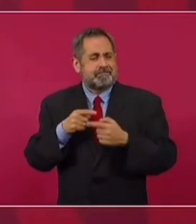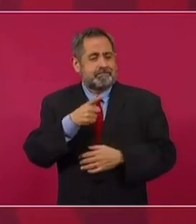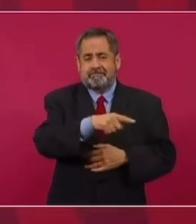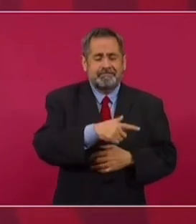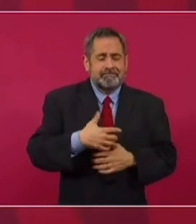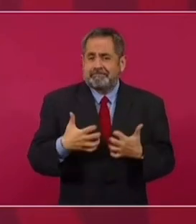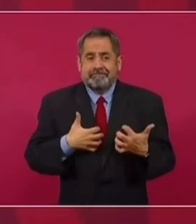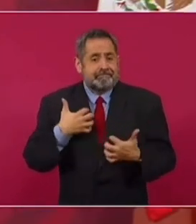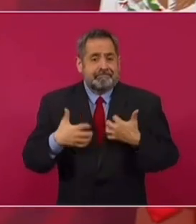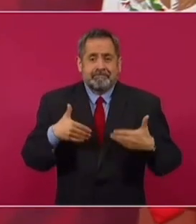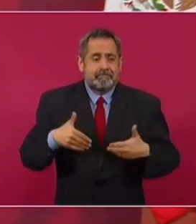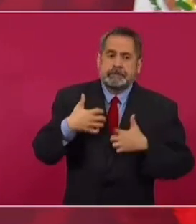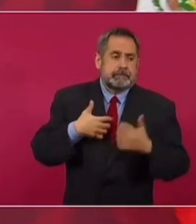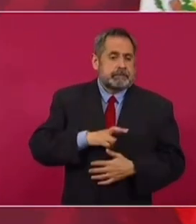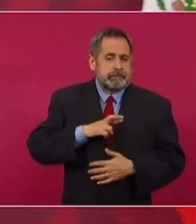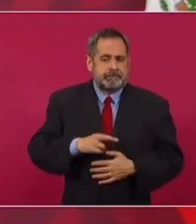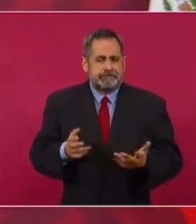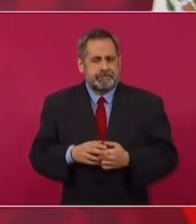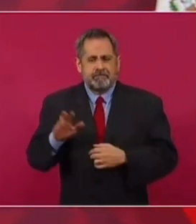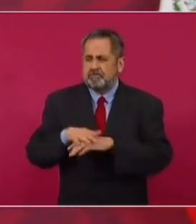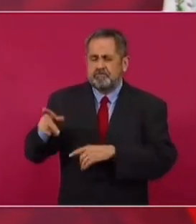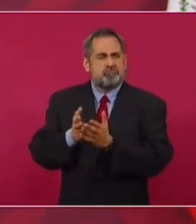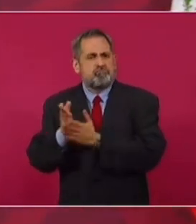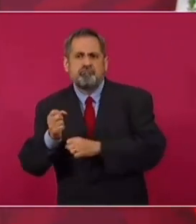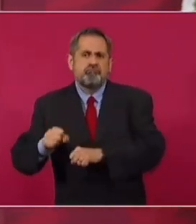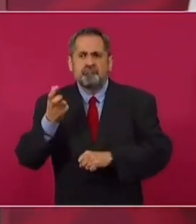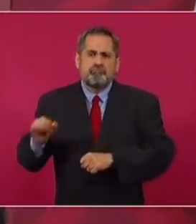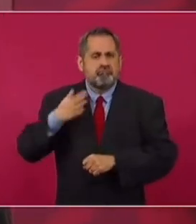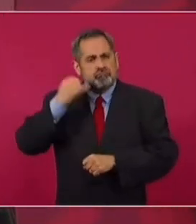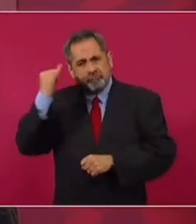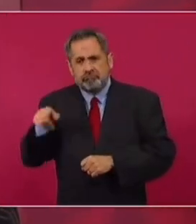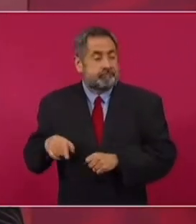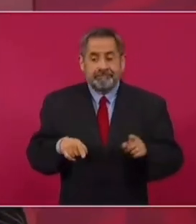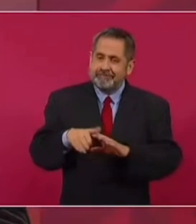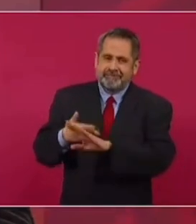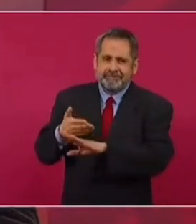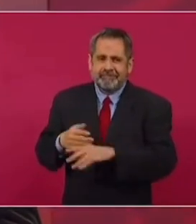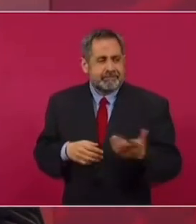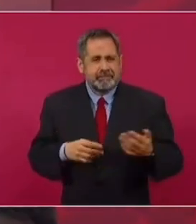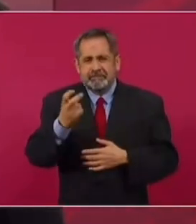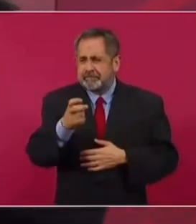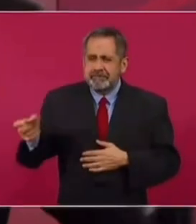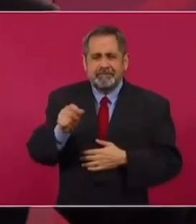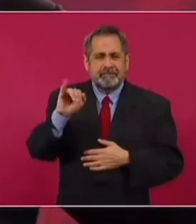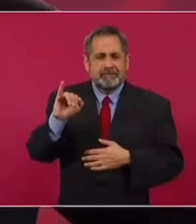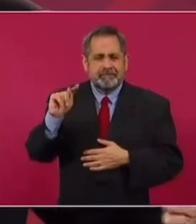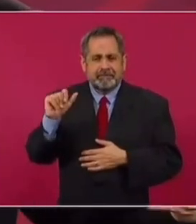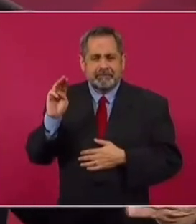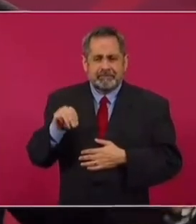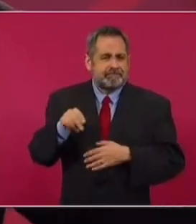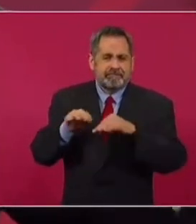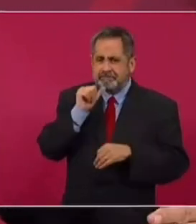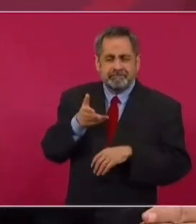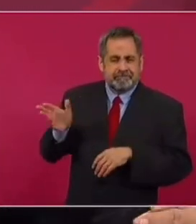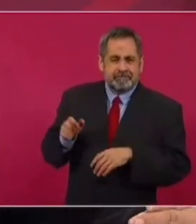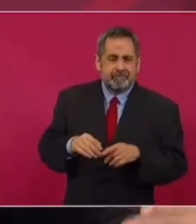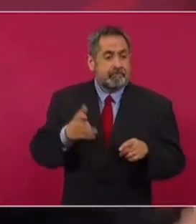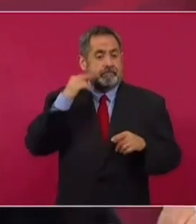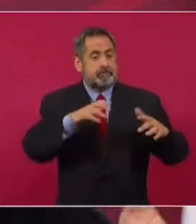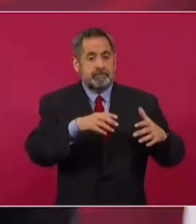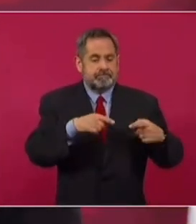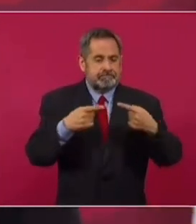Les molesta el historiador, por sus posturas. Pues por eso ya no está de maestro en el ITAM. Y ahí habían